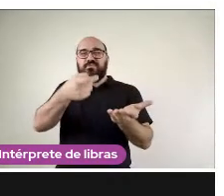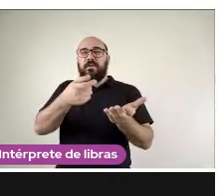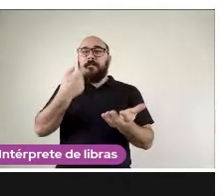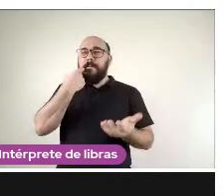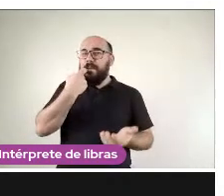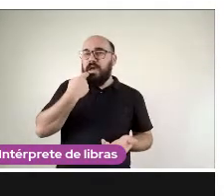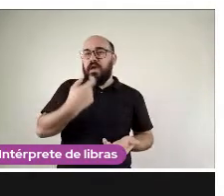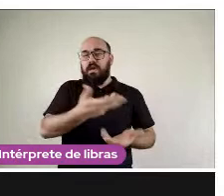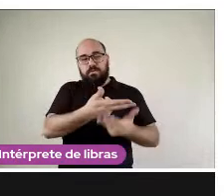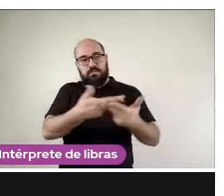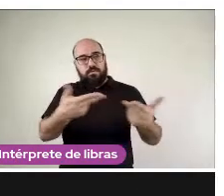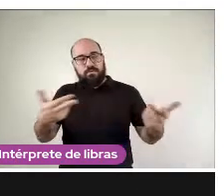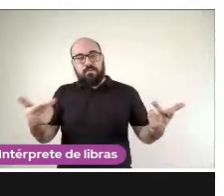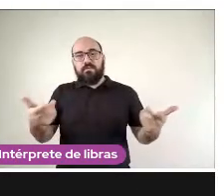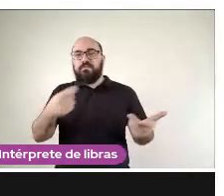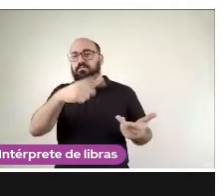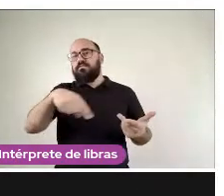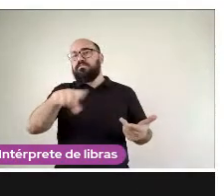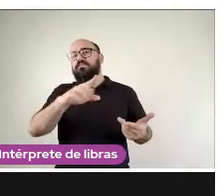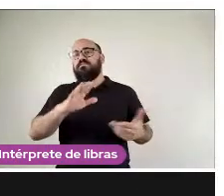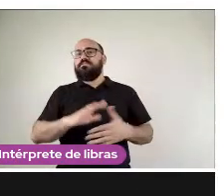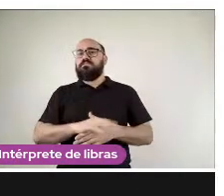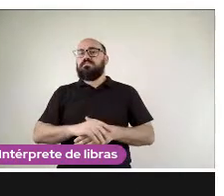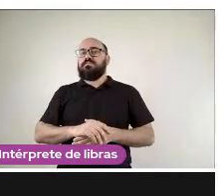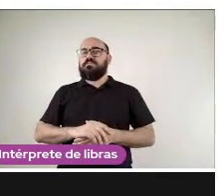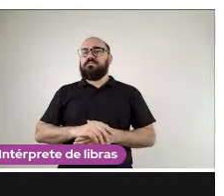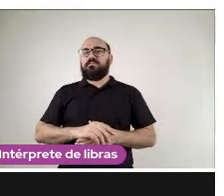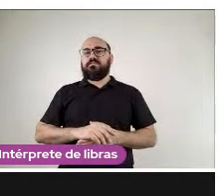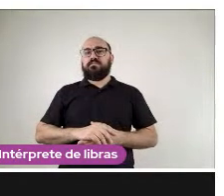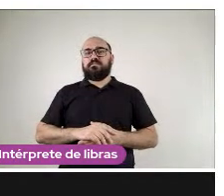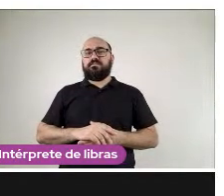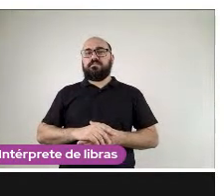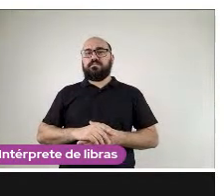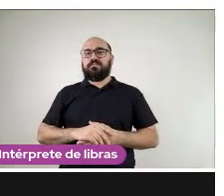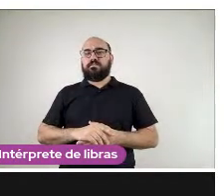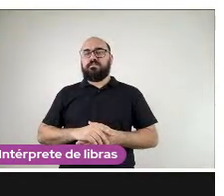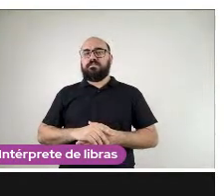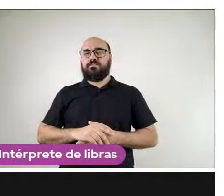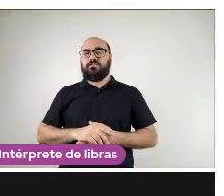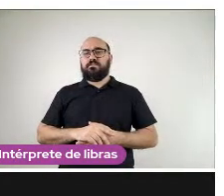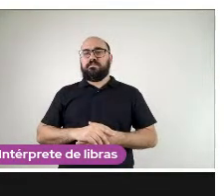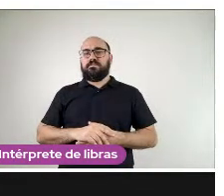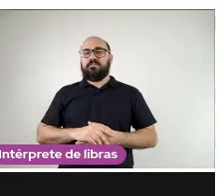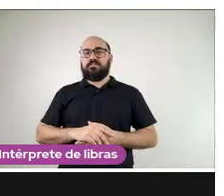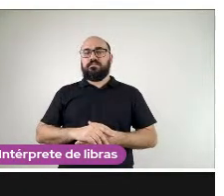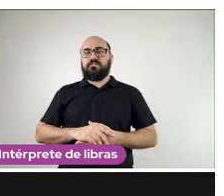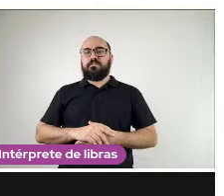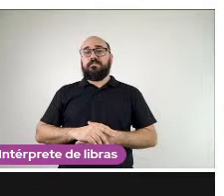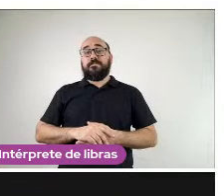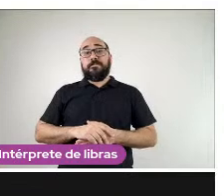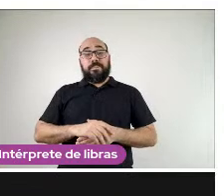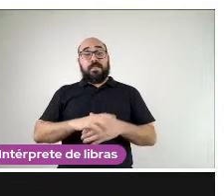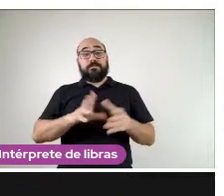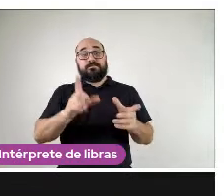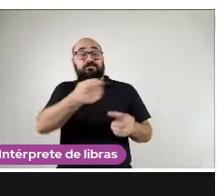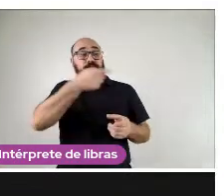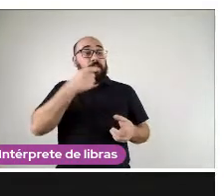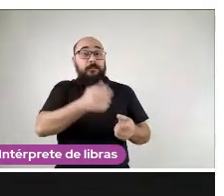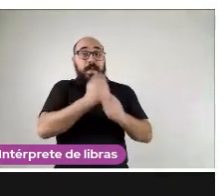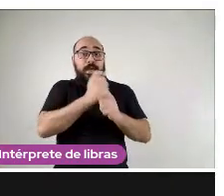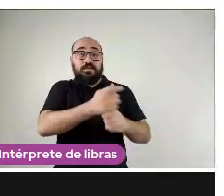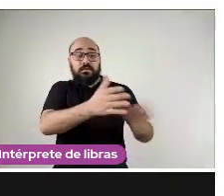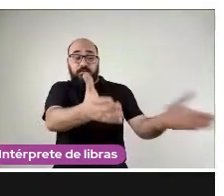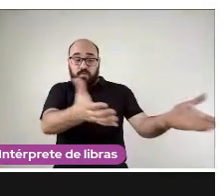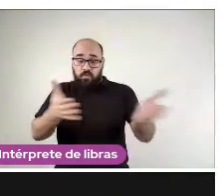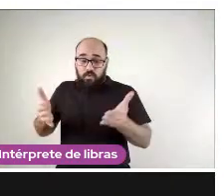gasolina. Otra oportunidad es el turismo de avistamiento de cetáceos y de aves marinas. Es una zona muy importante donde van a dar a luz a sus crías